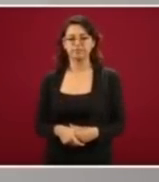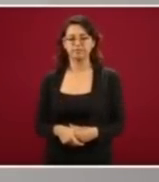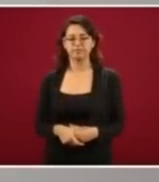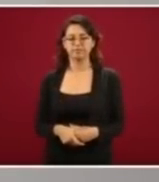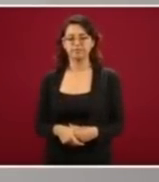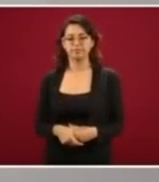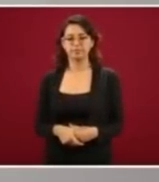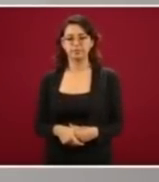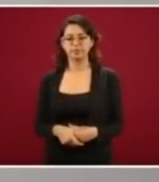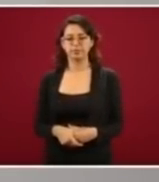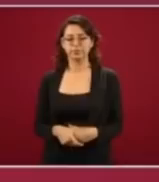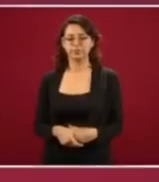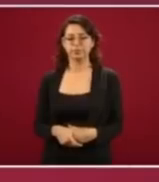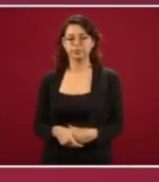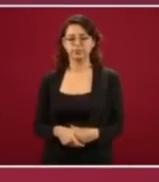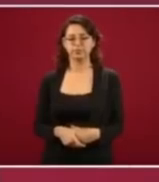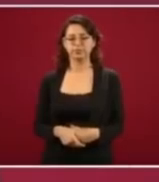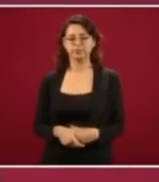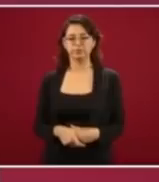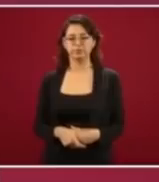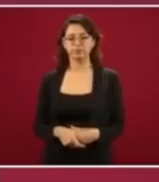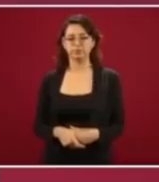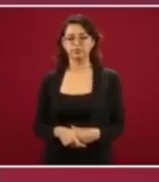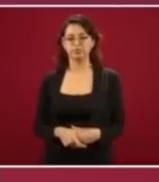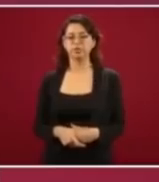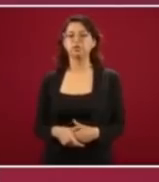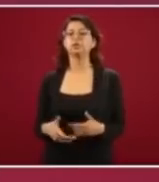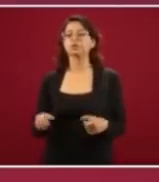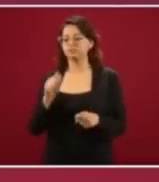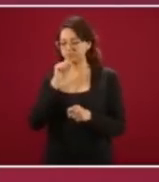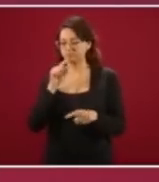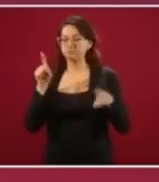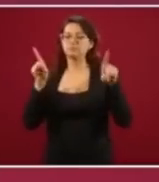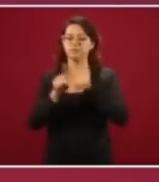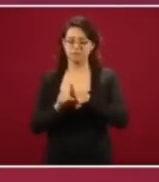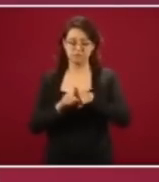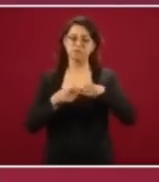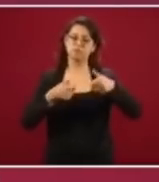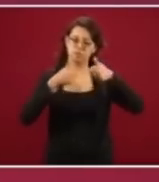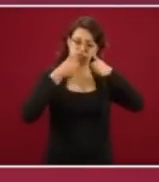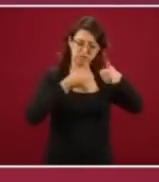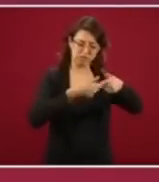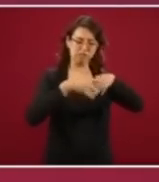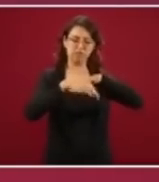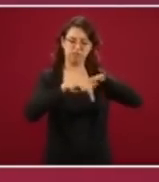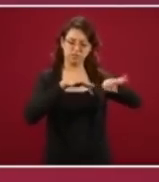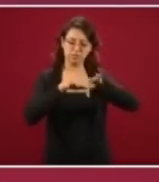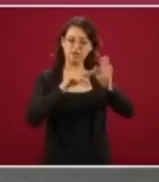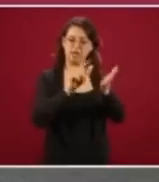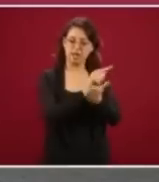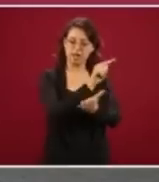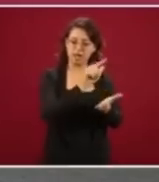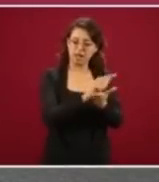y no dejar la parte legal, no dejar